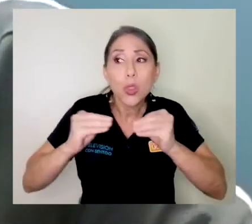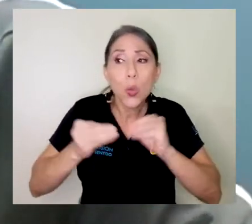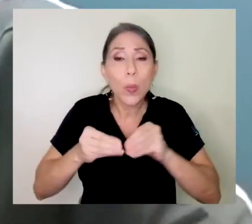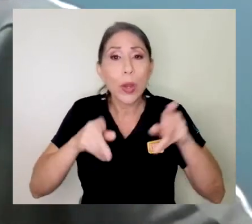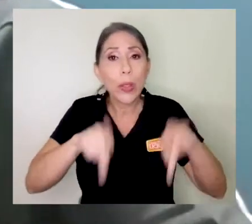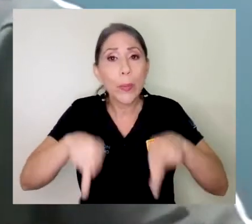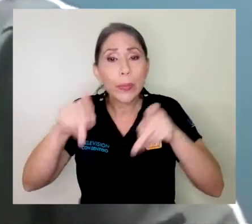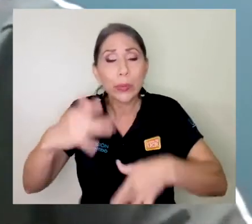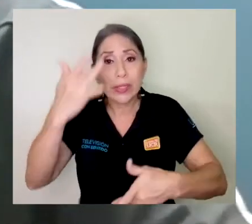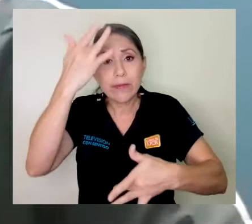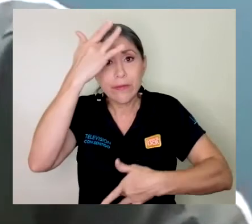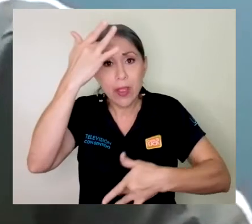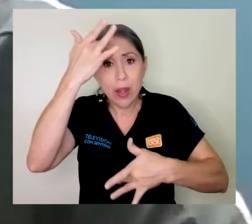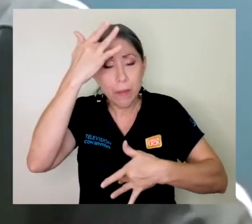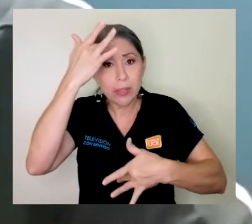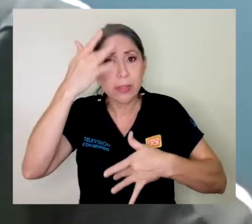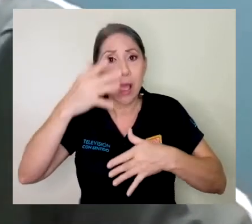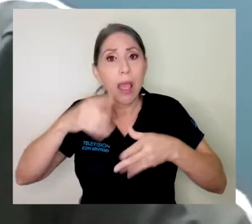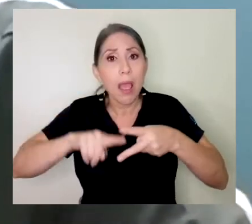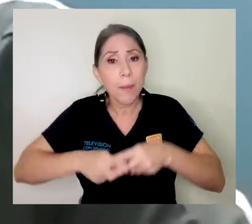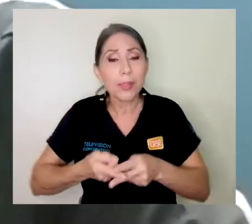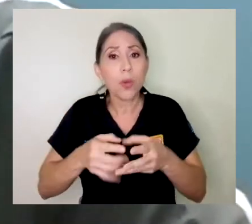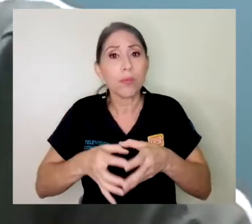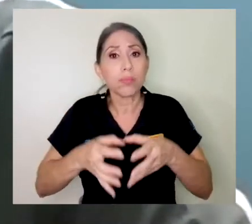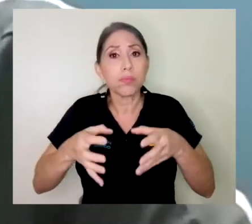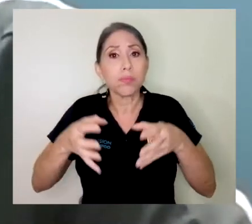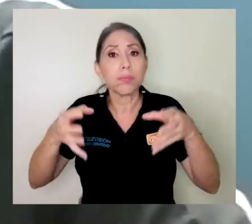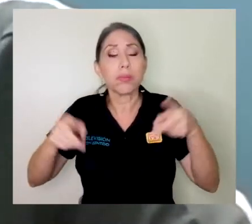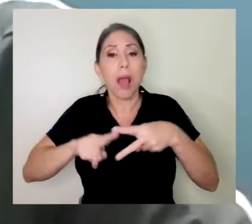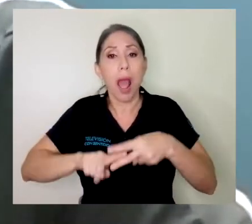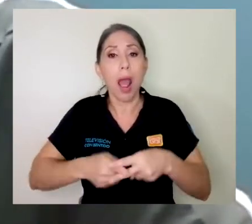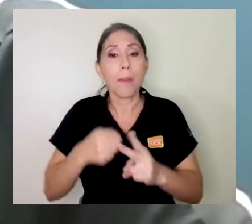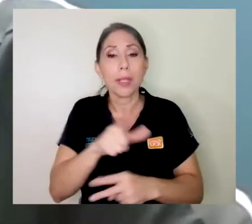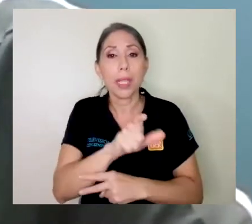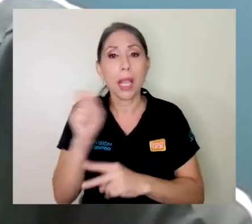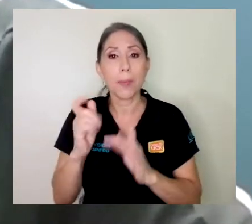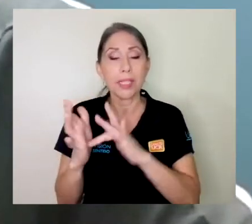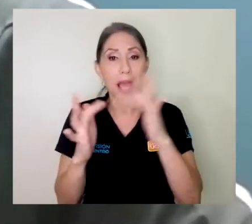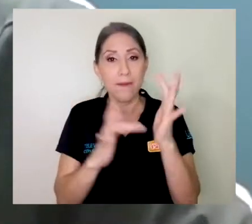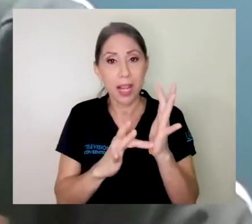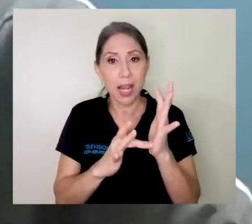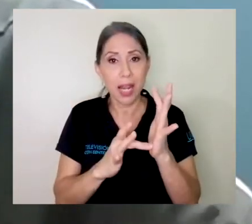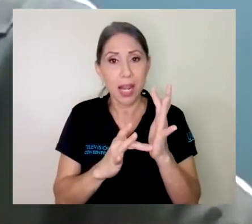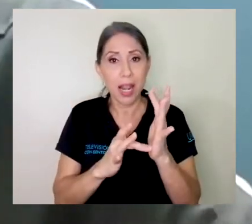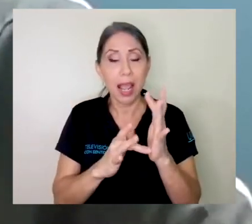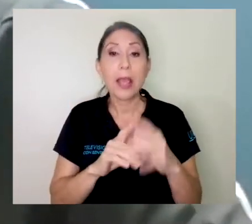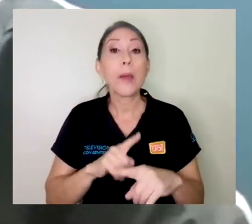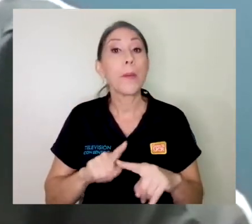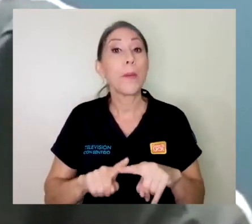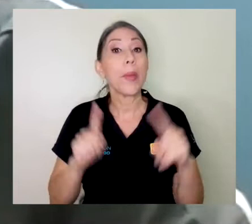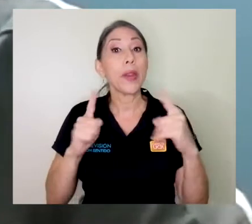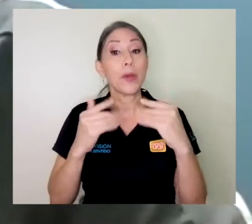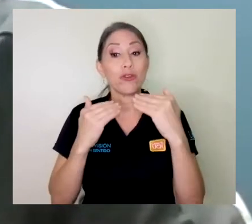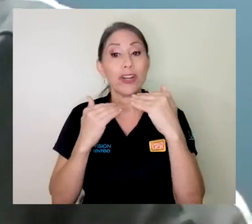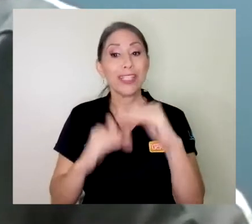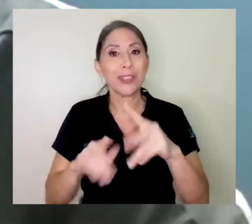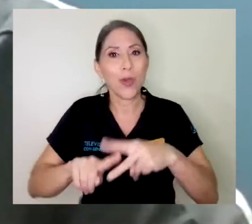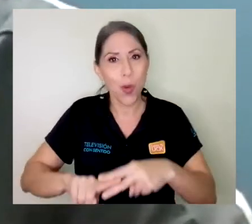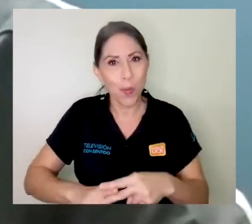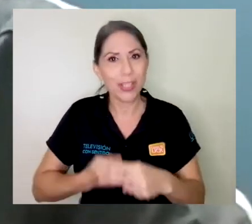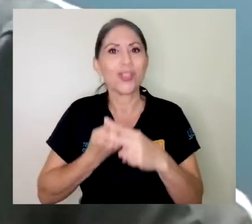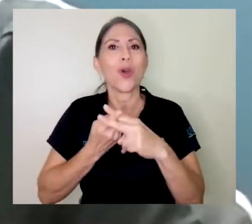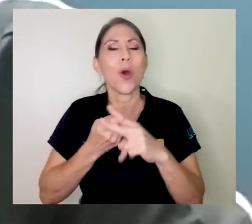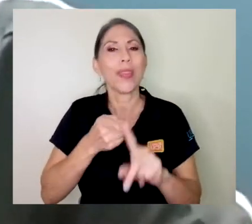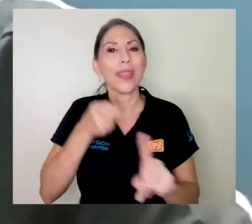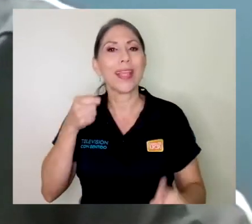casos comenzaron a mostrarse importantes a partir de abril, la restricción comenzó prácticamente desde